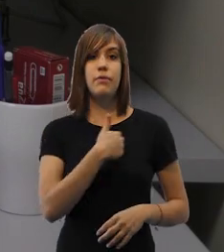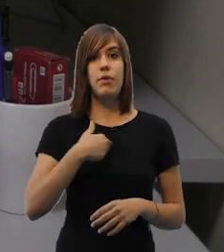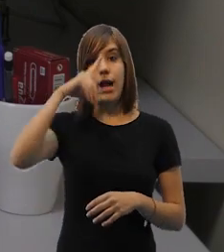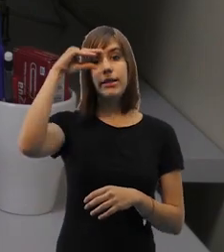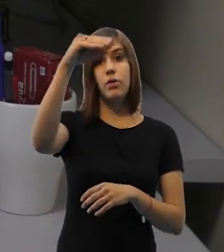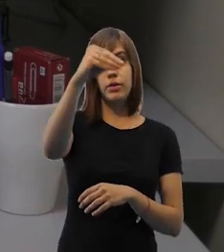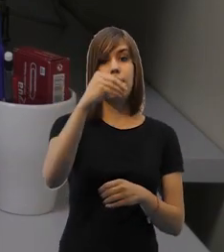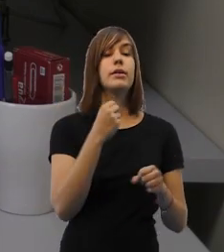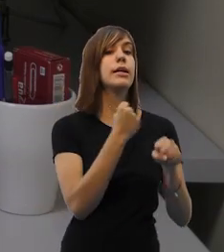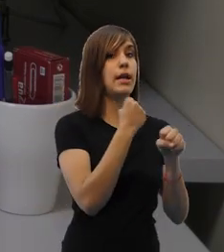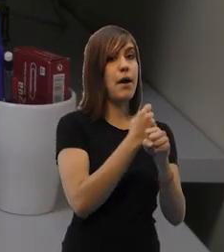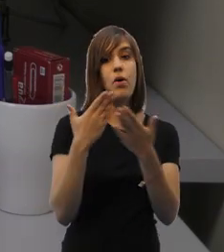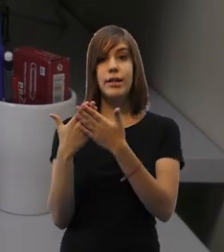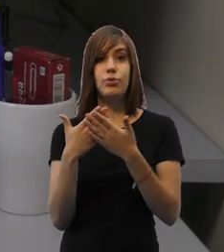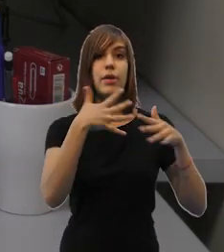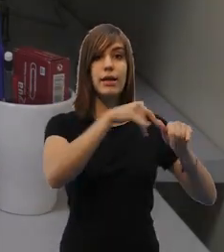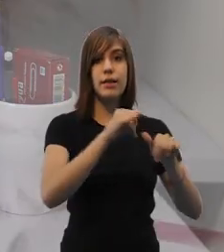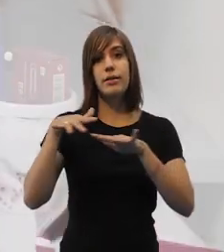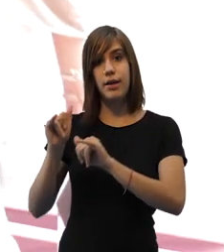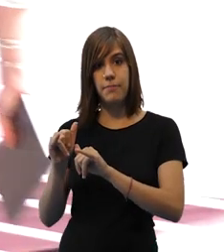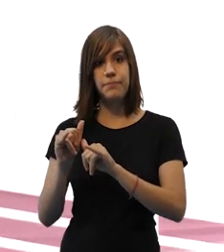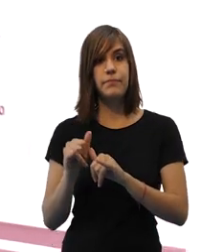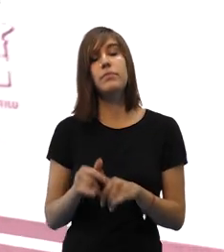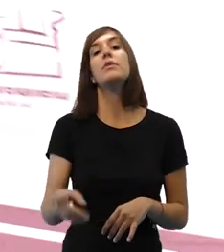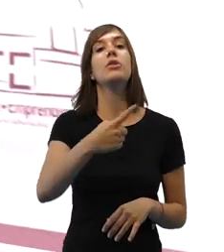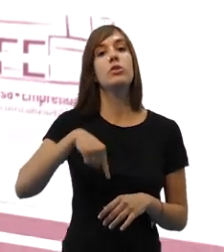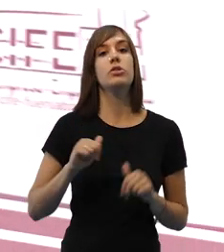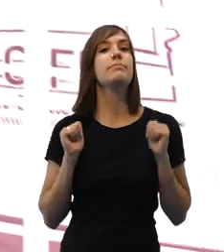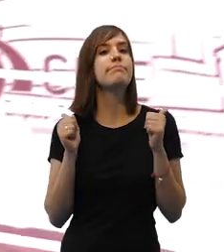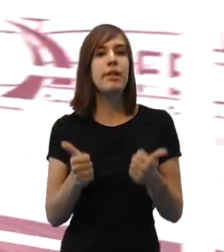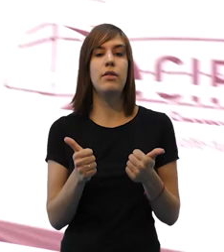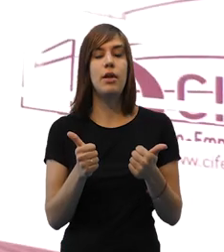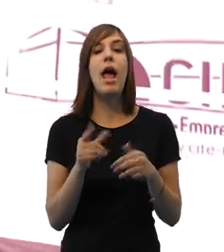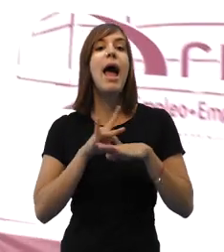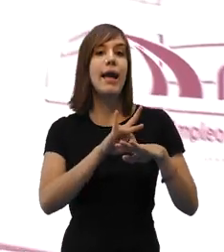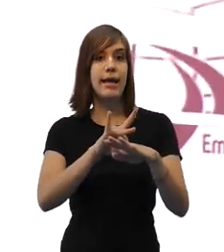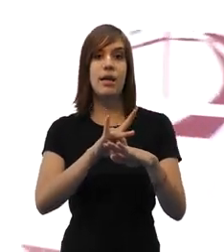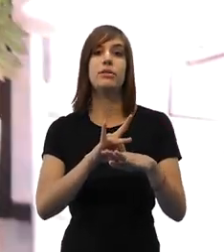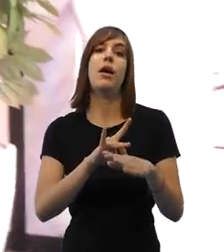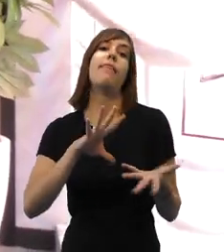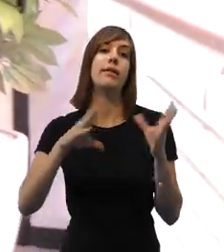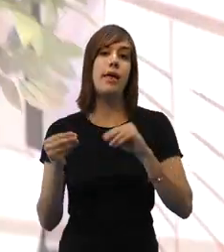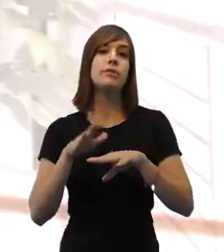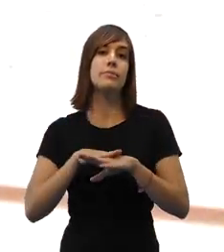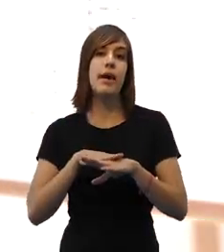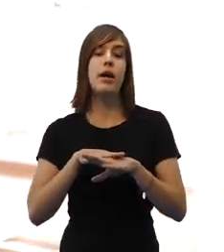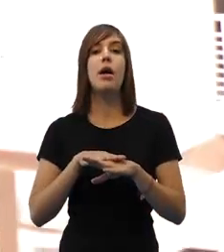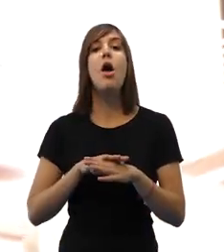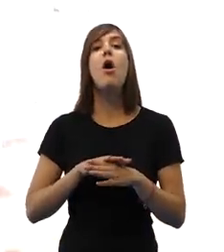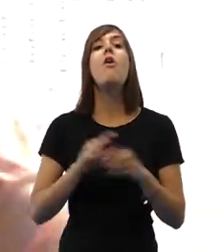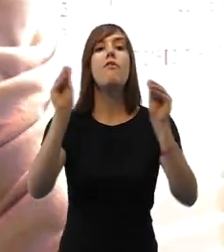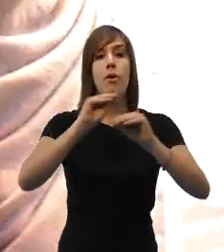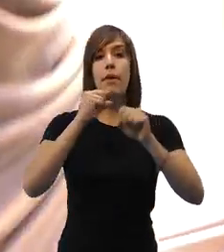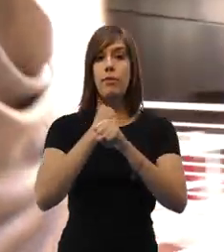ni trabajan ni estudian. Hemos puesto en marcha itinerarios adaptados para mejorar su